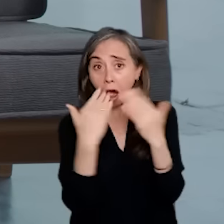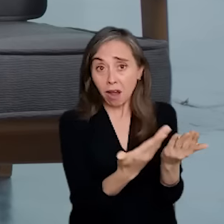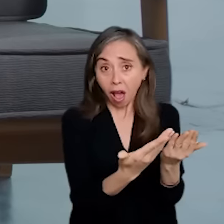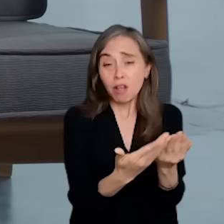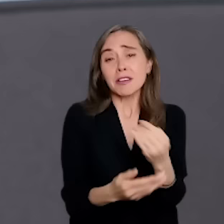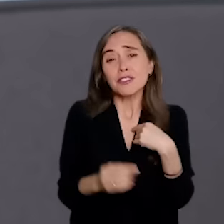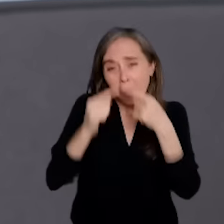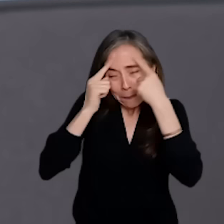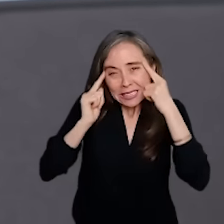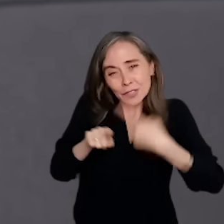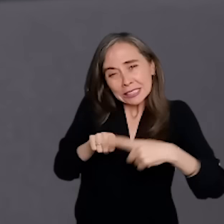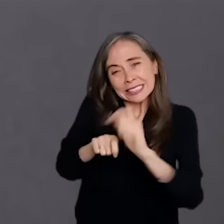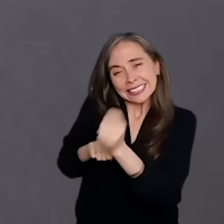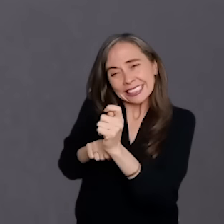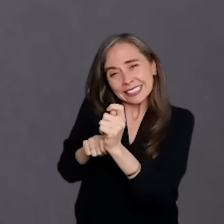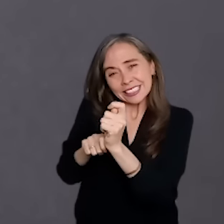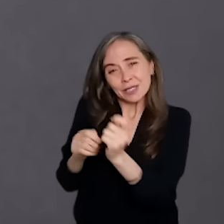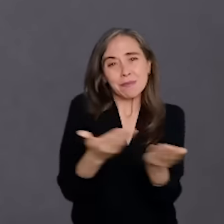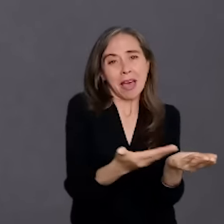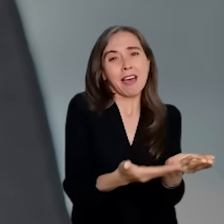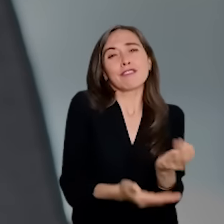¿Se lo regalas de todas formas? Sí, haría el esfuerzo.